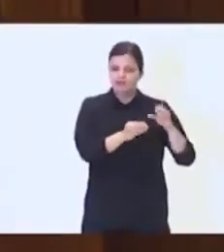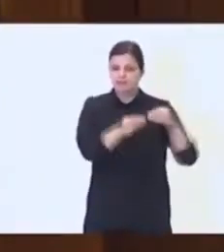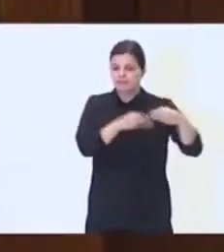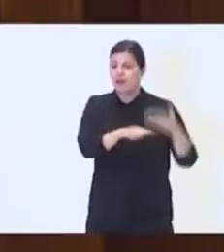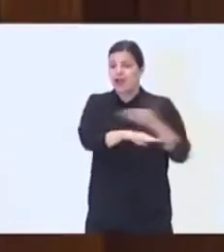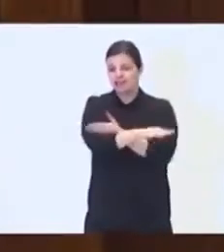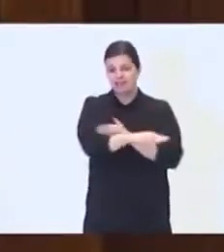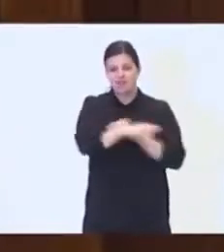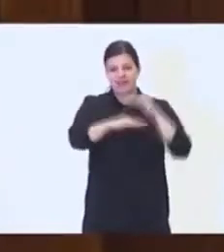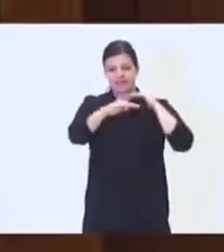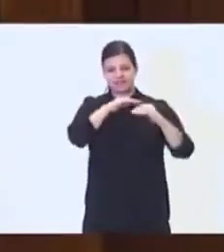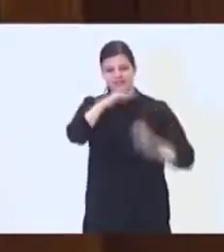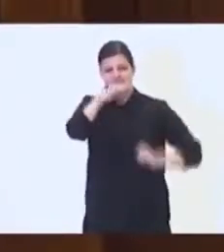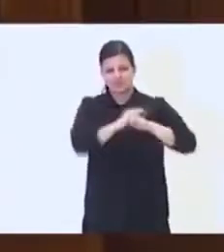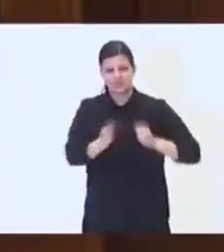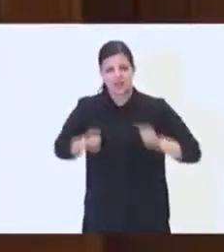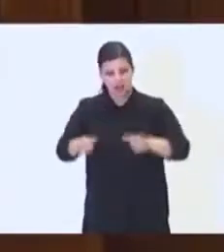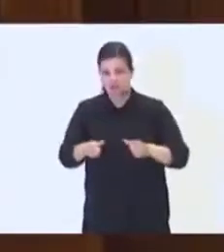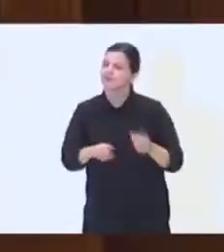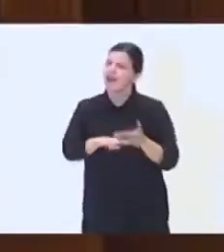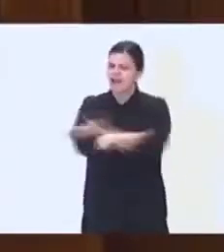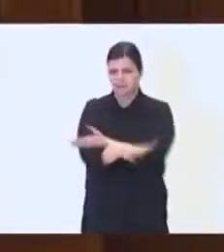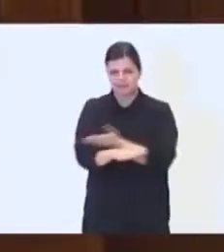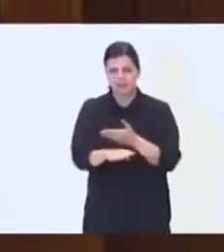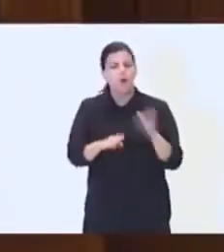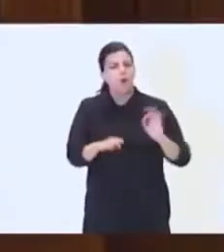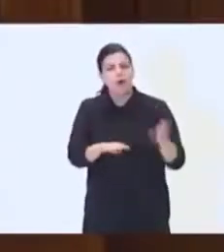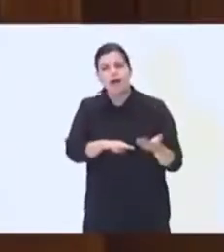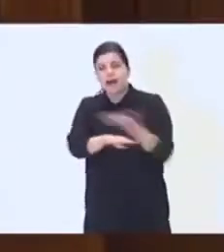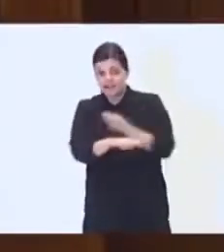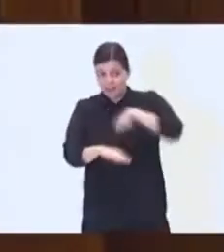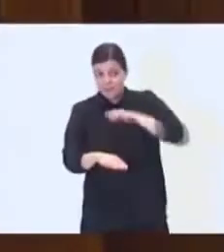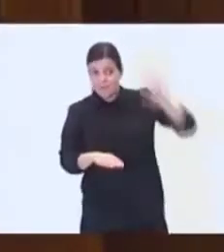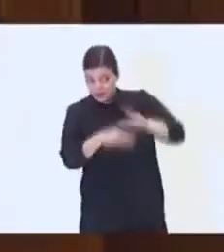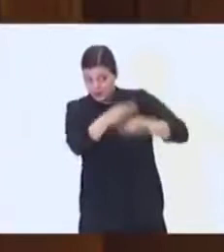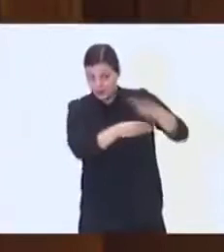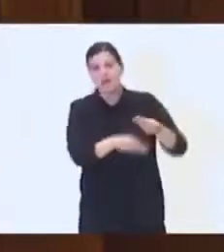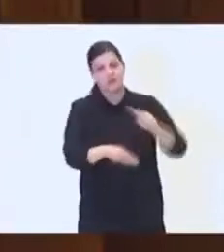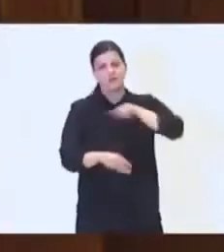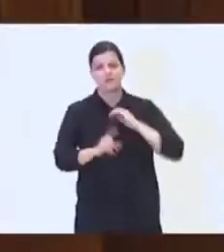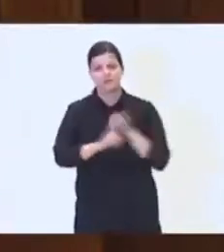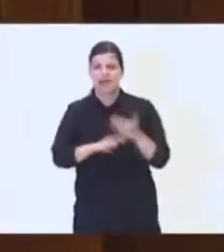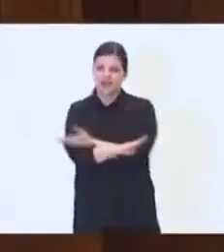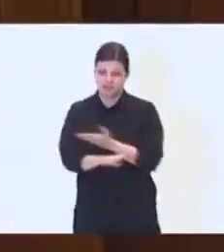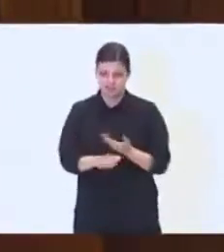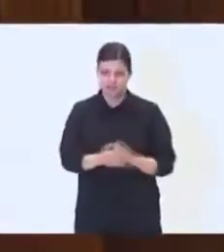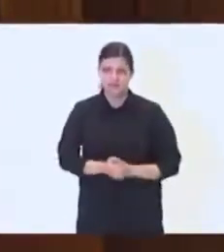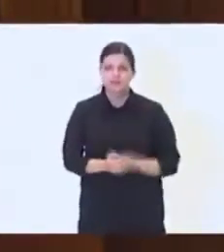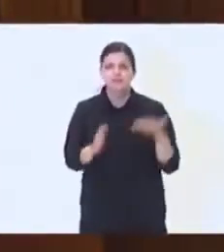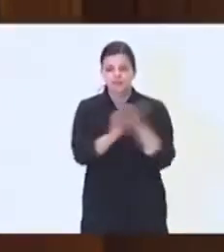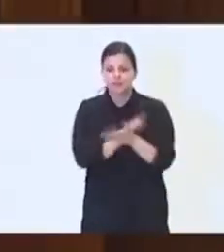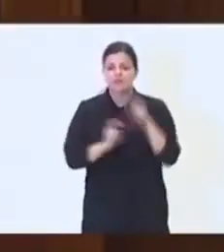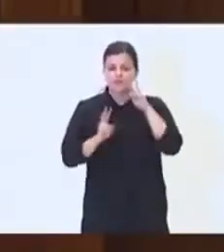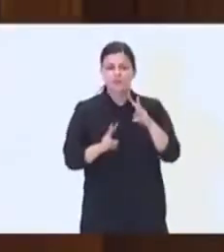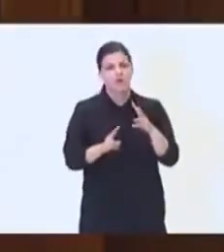techo de gasto y las reglas fiscales, mucho antes de que se hiciera para el conjunto del país. Recientemente hemos sabido de una distribución de